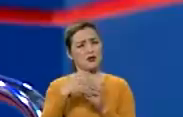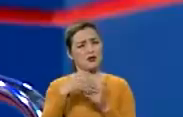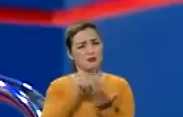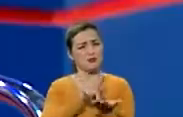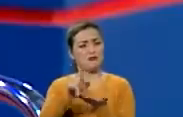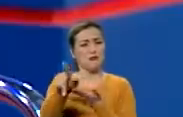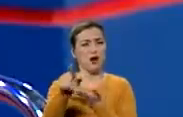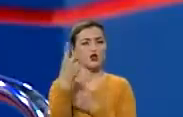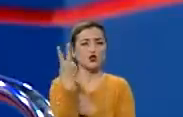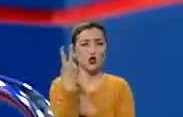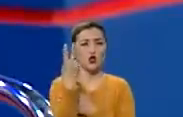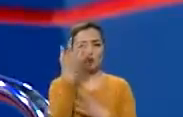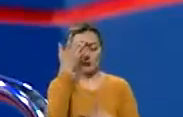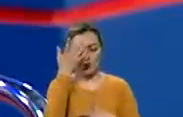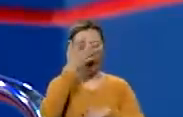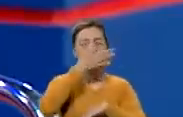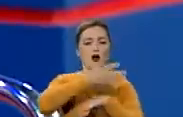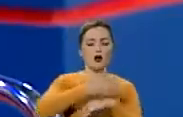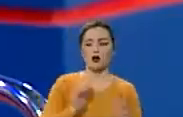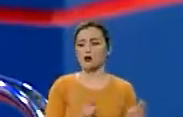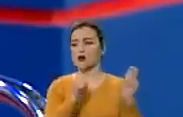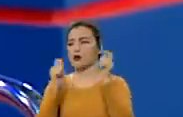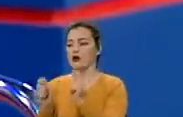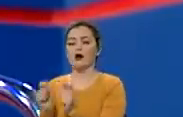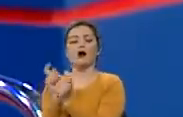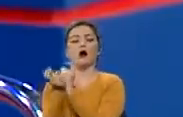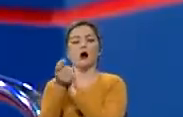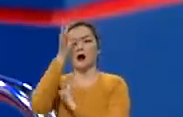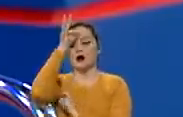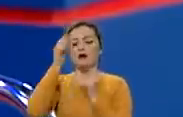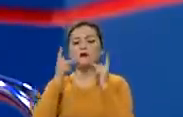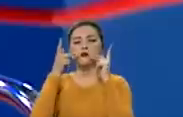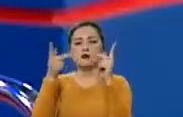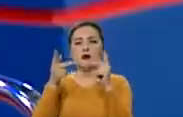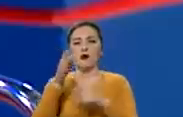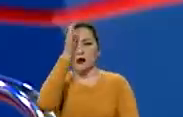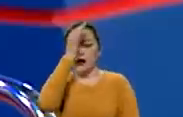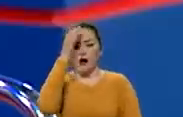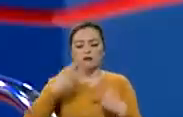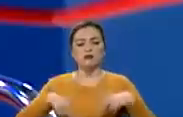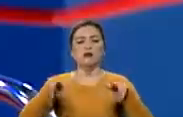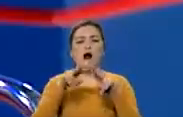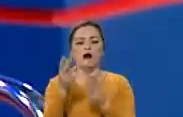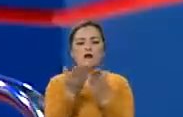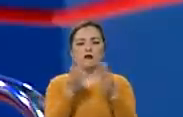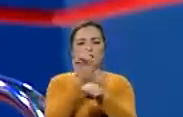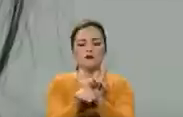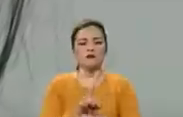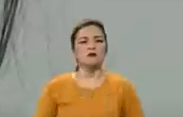que desembolsar por dos pacientes antes de trasladarlos a un hospital público. La clínica defiende los costos por el servicio